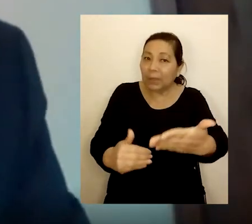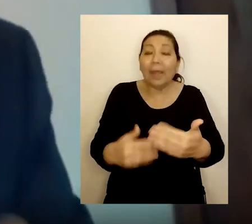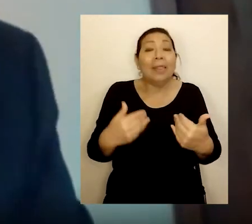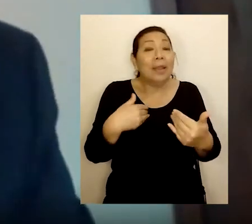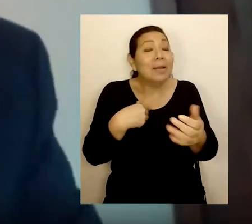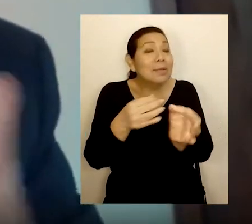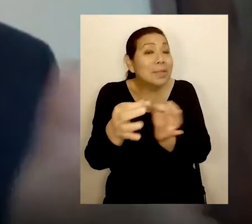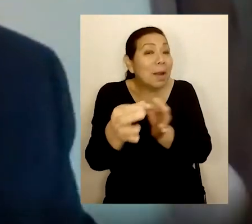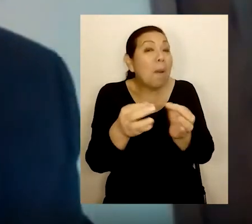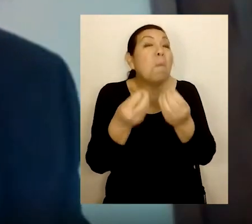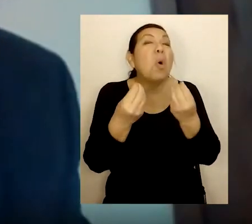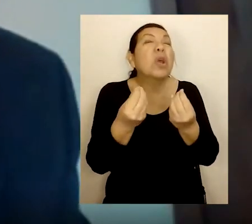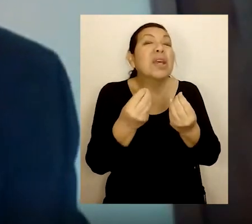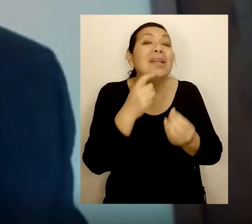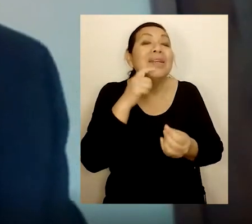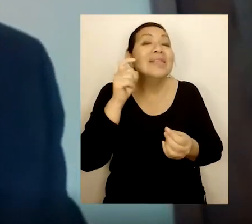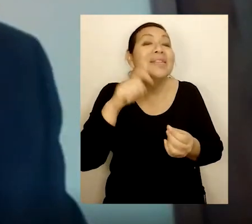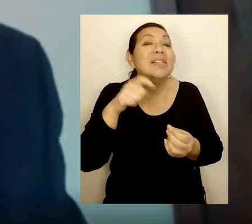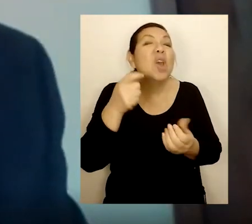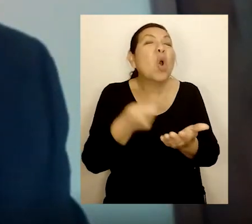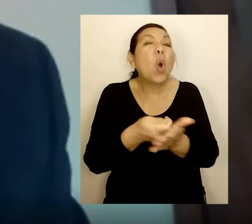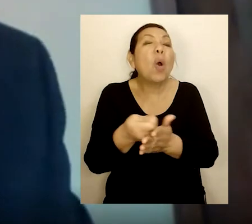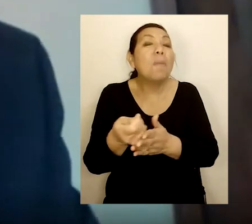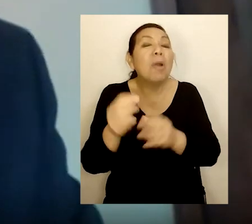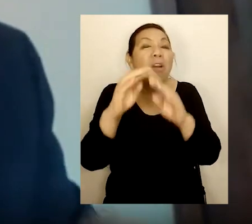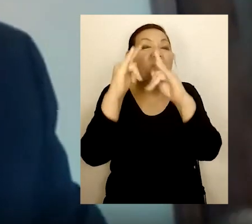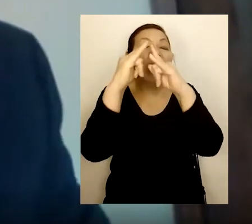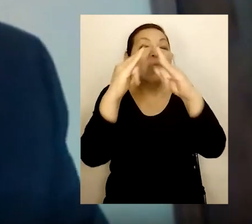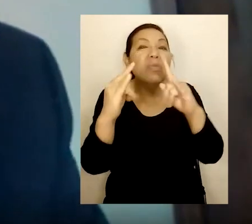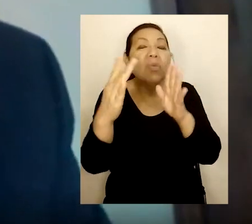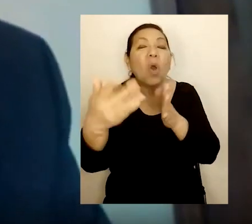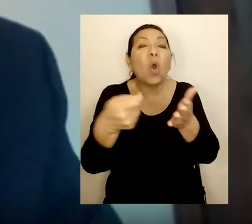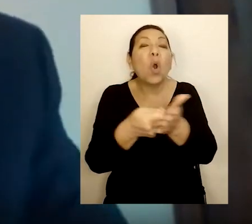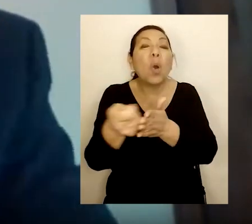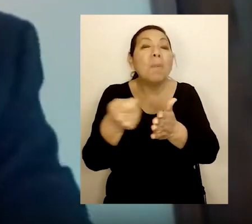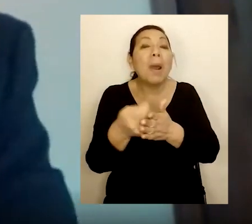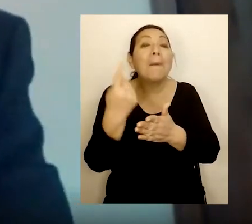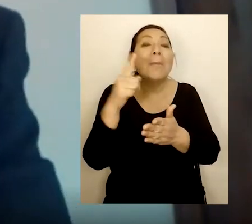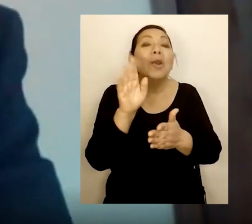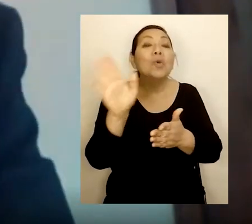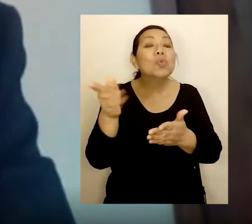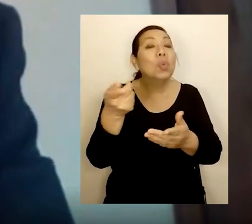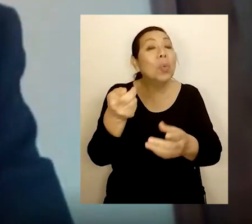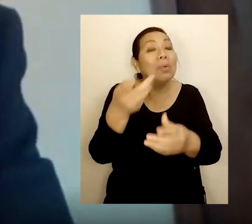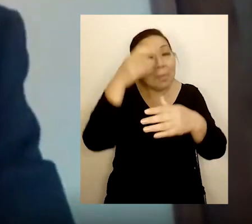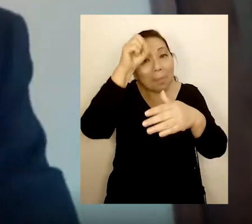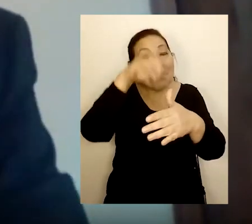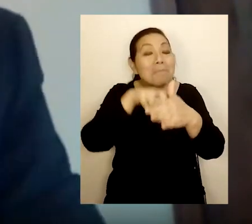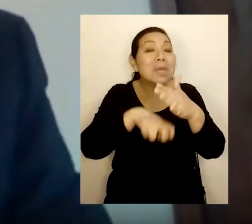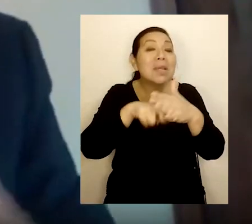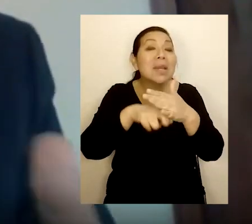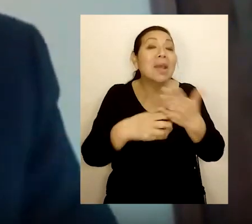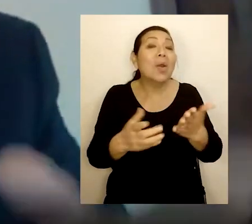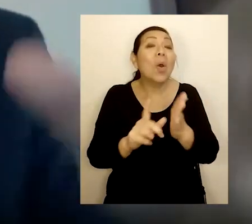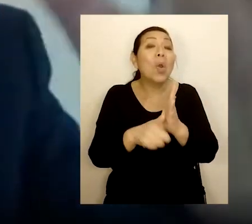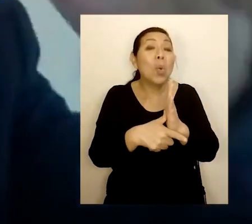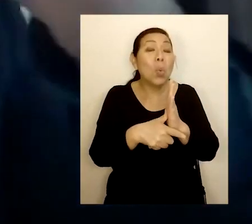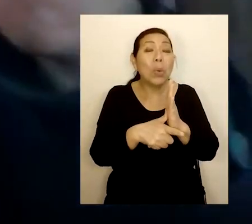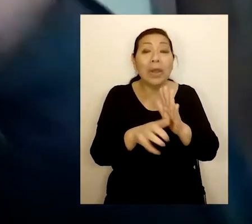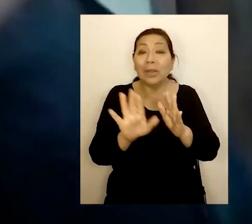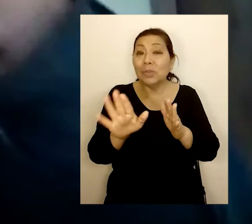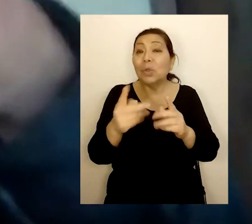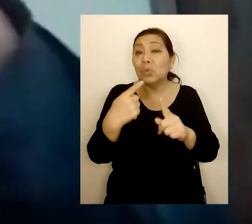debió explicar por qué era necesario ese módulo o esas compras para su actividad minera. Y luego